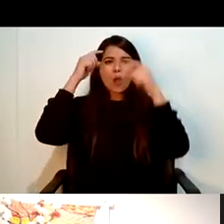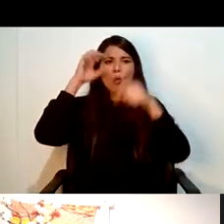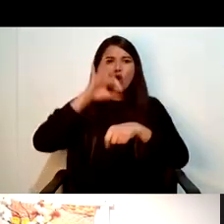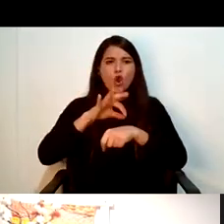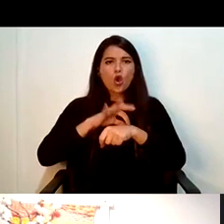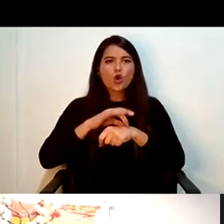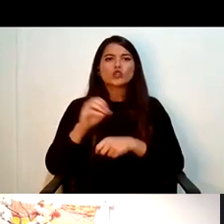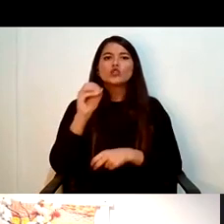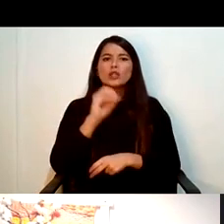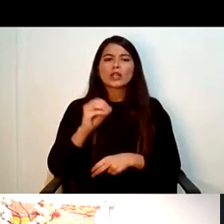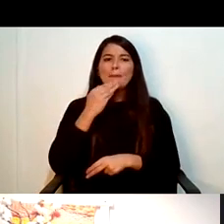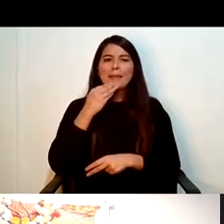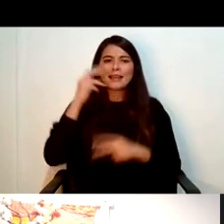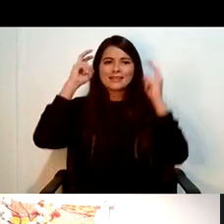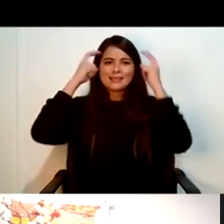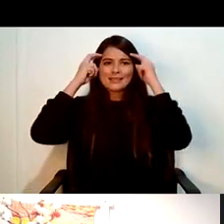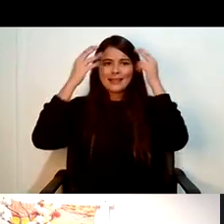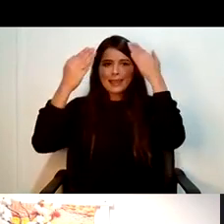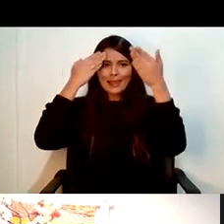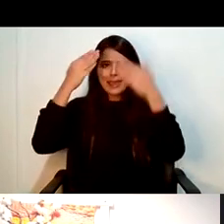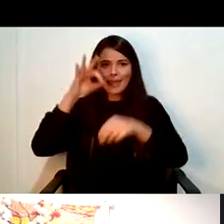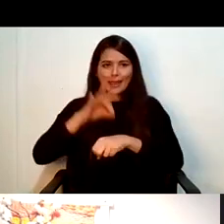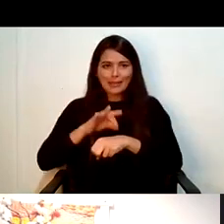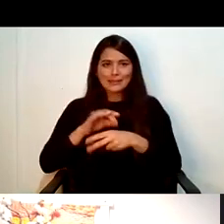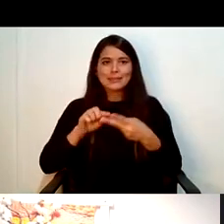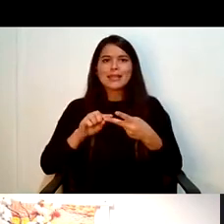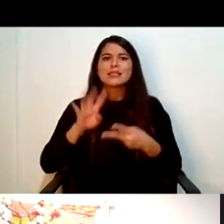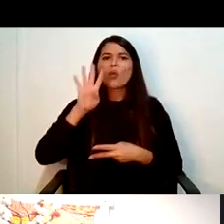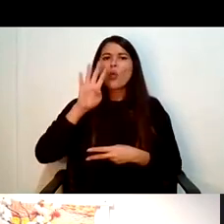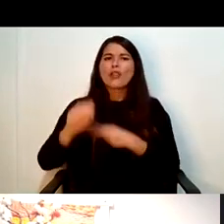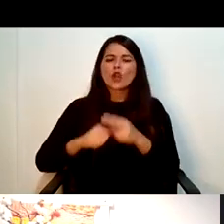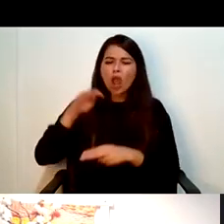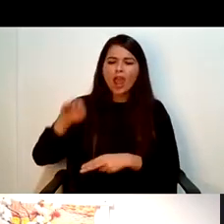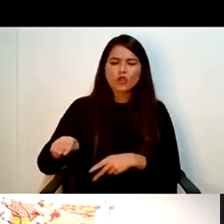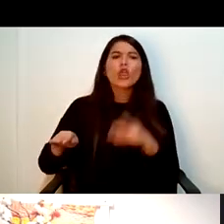psiquiatras. Y en el caso de si tiene 4 años, tiene que ser infantil.